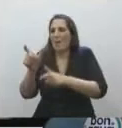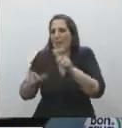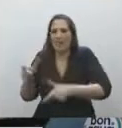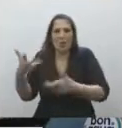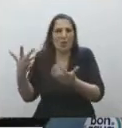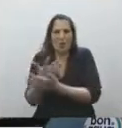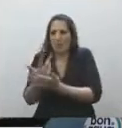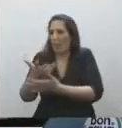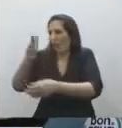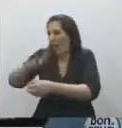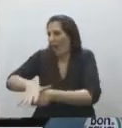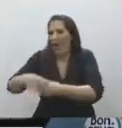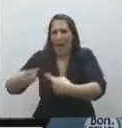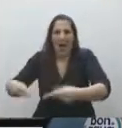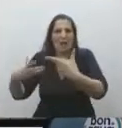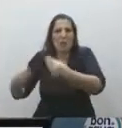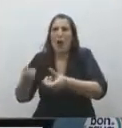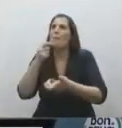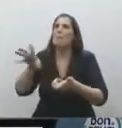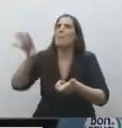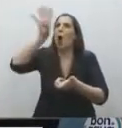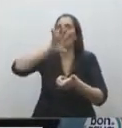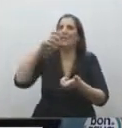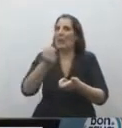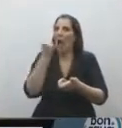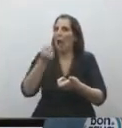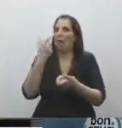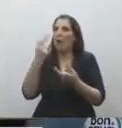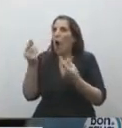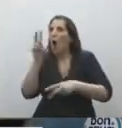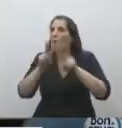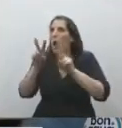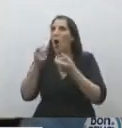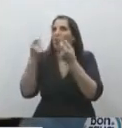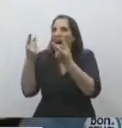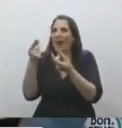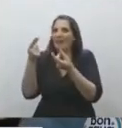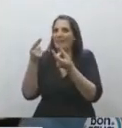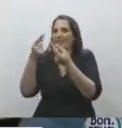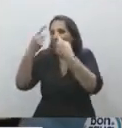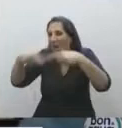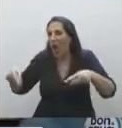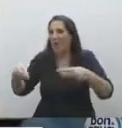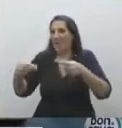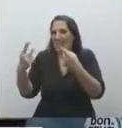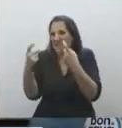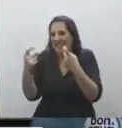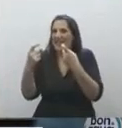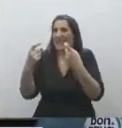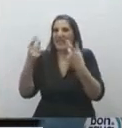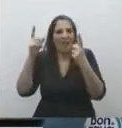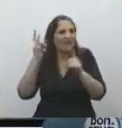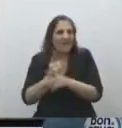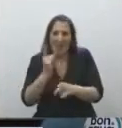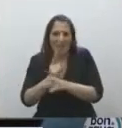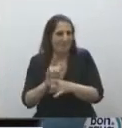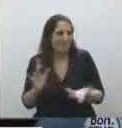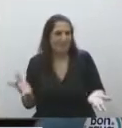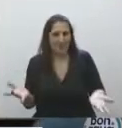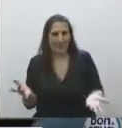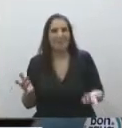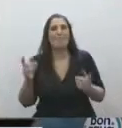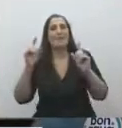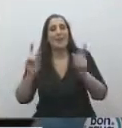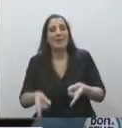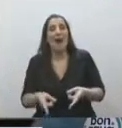favor de la vida en función de las demandas de la gente. Entonces es muy importante que nos vean movilizados, pero